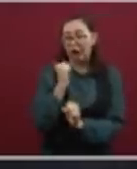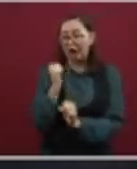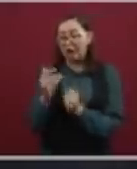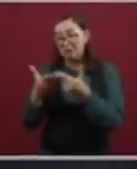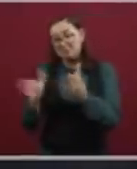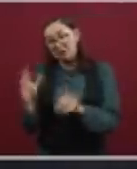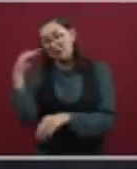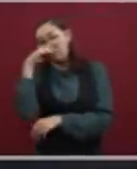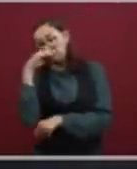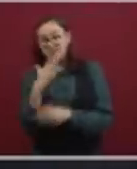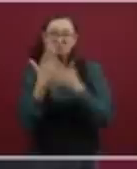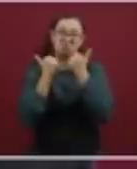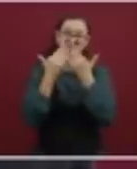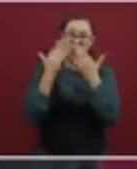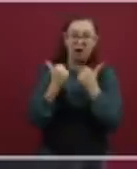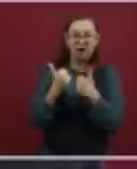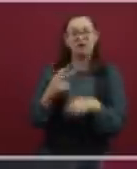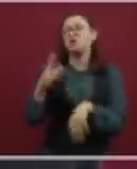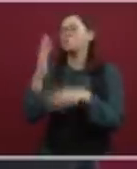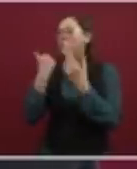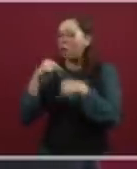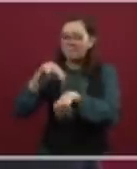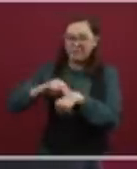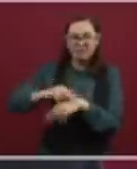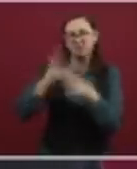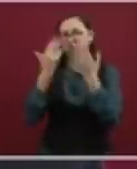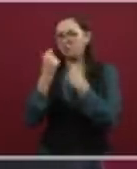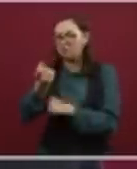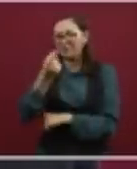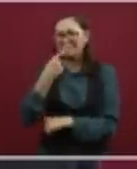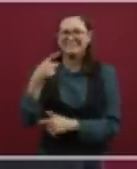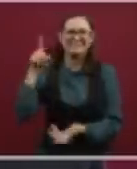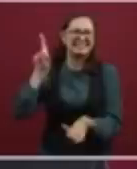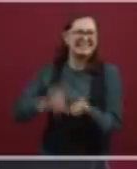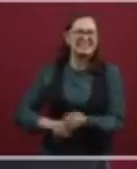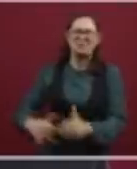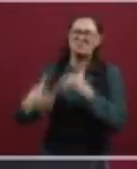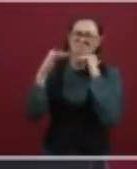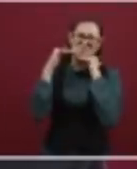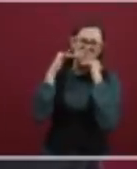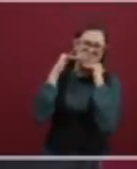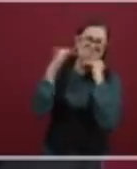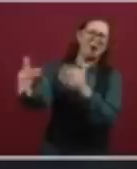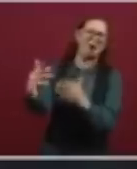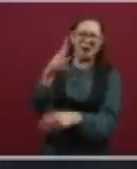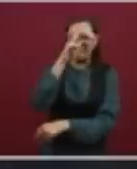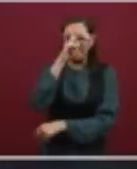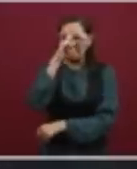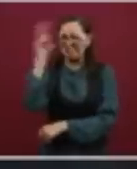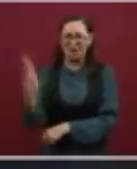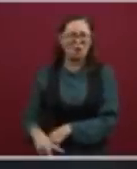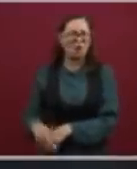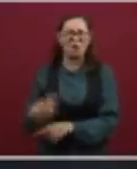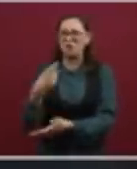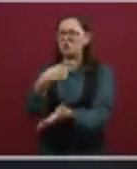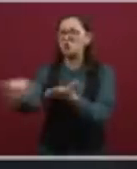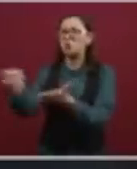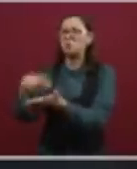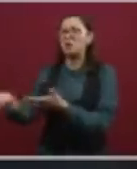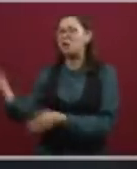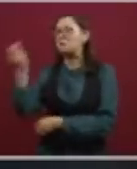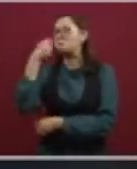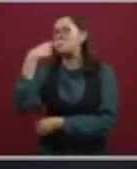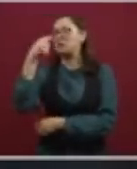hay medicamentos, una gran corrupción, la compra de medicamentos, ya lo hemos hablado aquí, tan solo